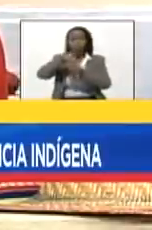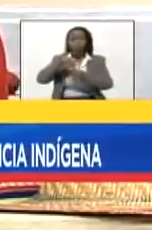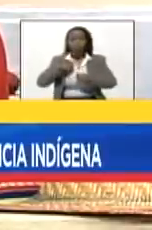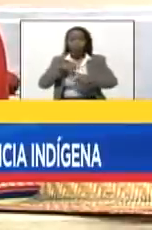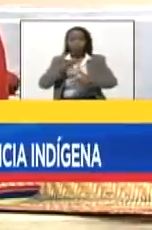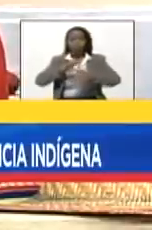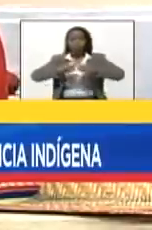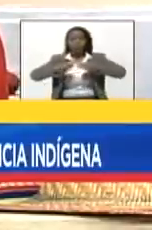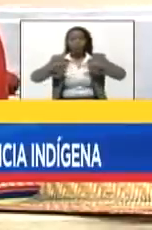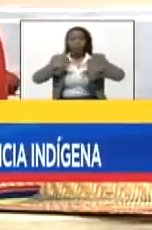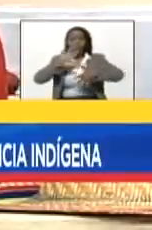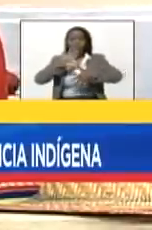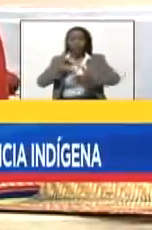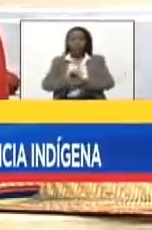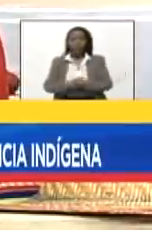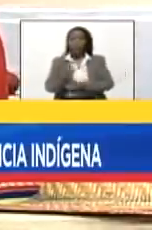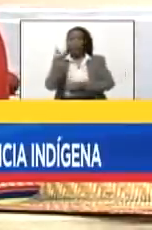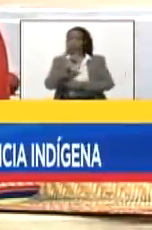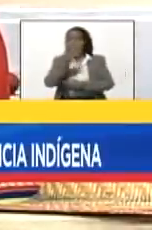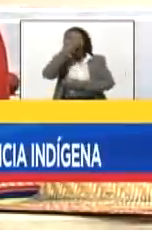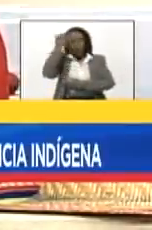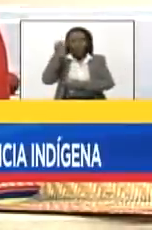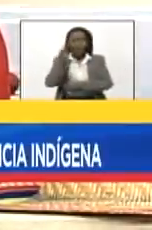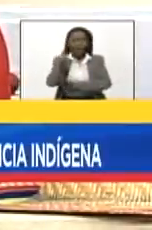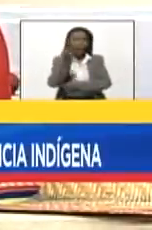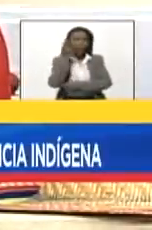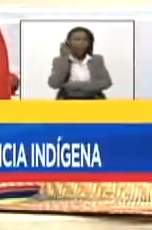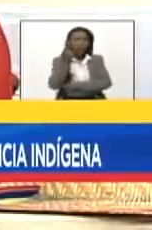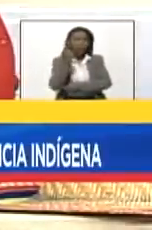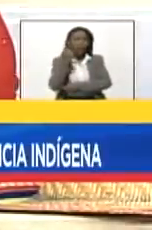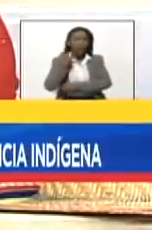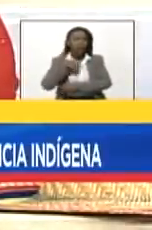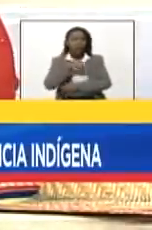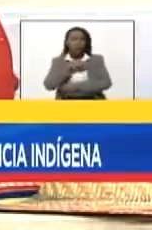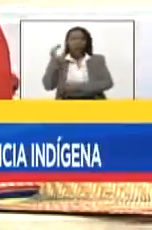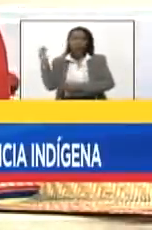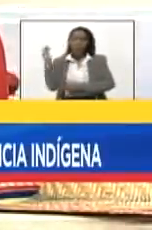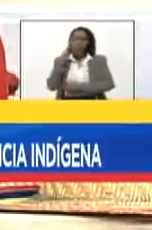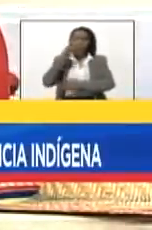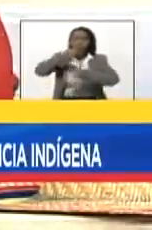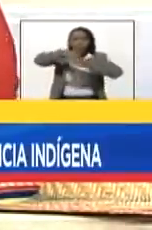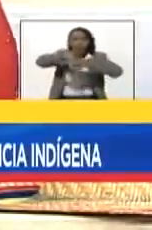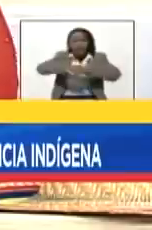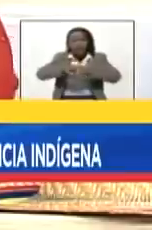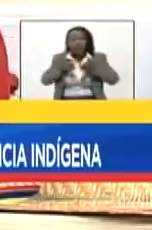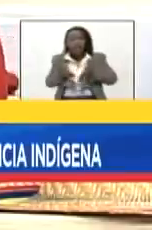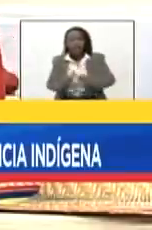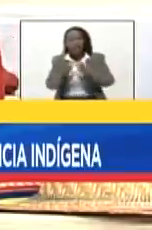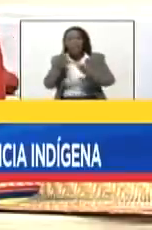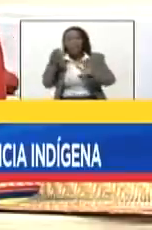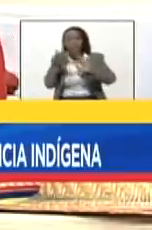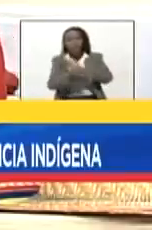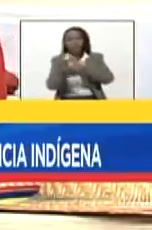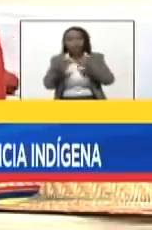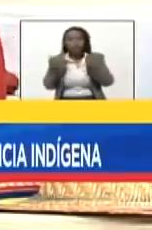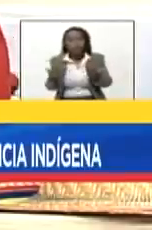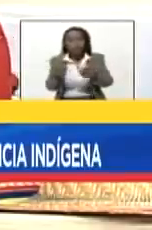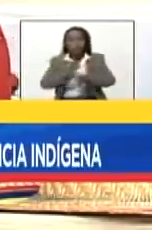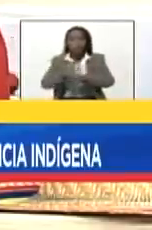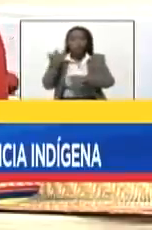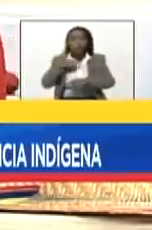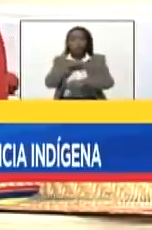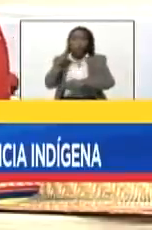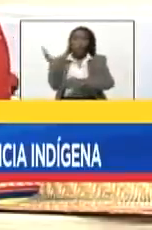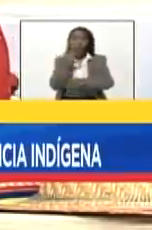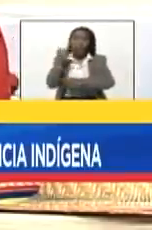continente. No tenemos que olvidar jamás de dónde venimos, decía Silvia, porque venimos precisamente de ese